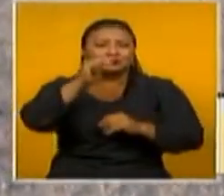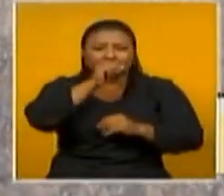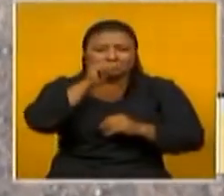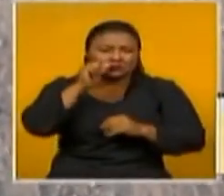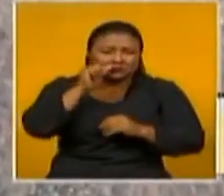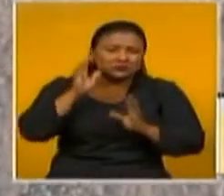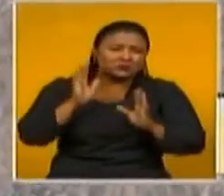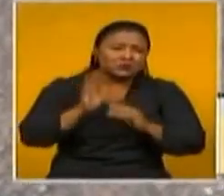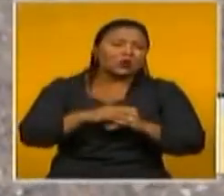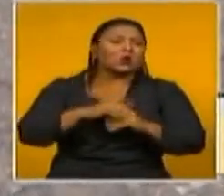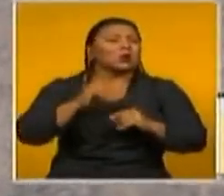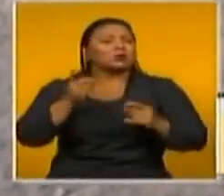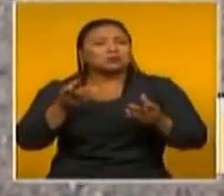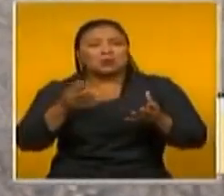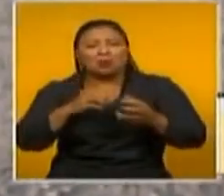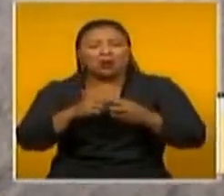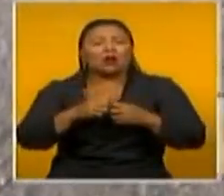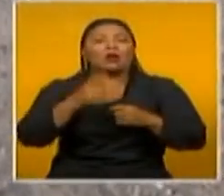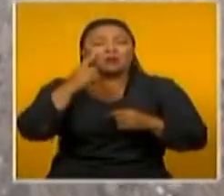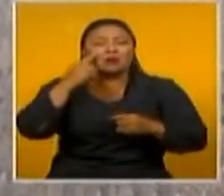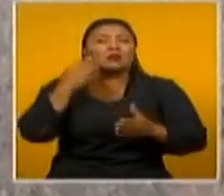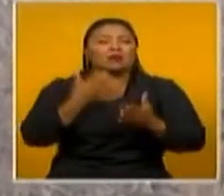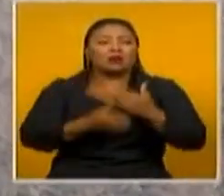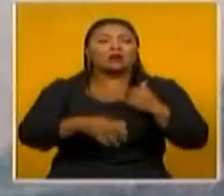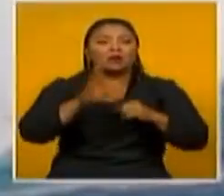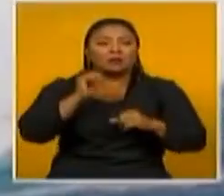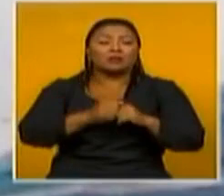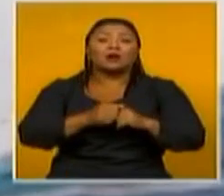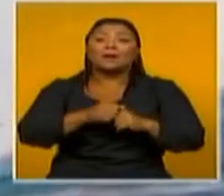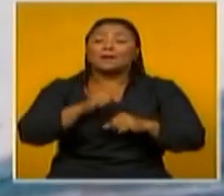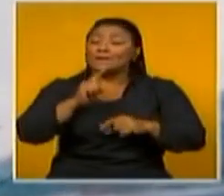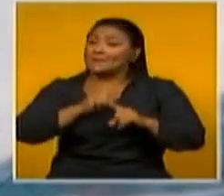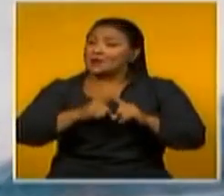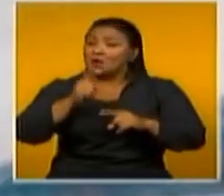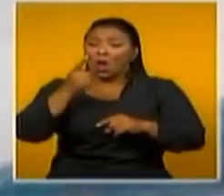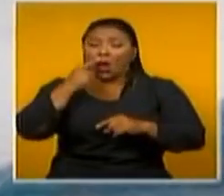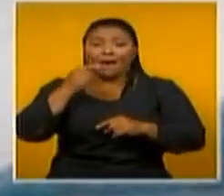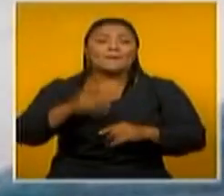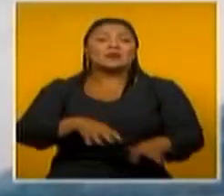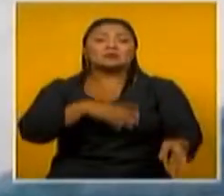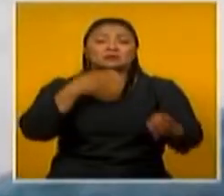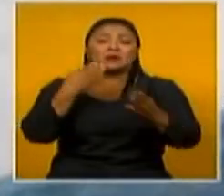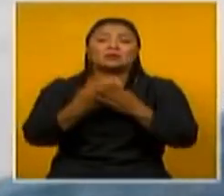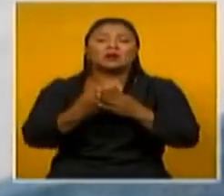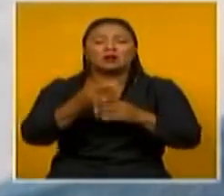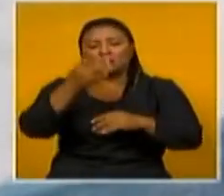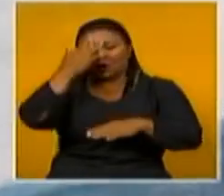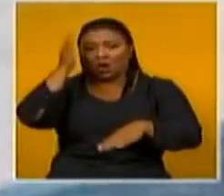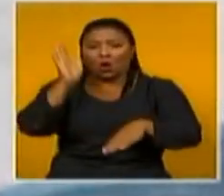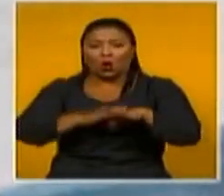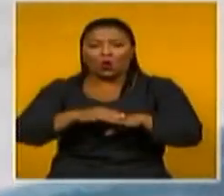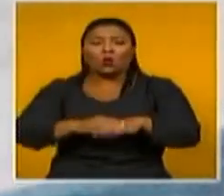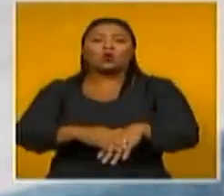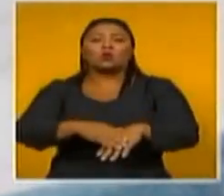o están vulnerables. Mientras tanto, alias Duende enfrentará un juicio, acusado de matar a su amigo, a quien le habría sacado las